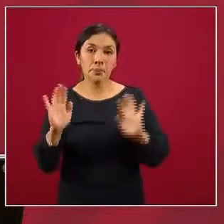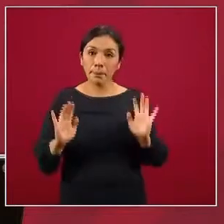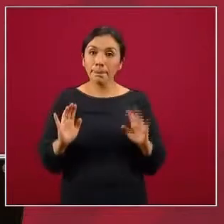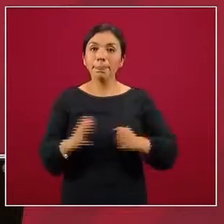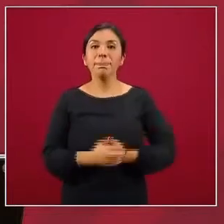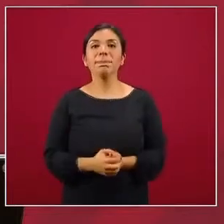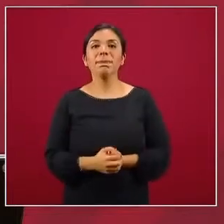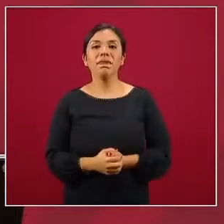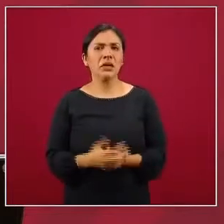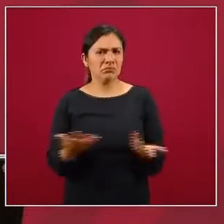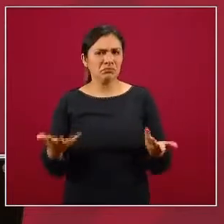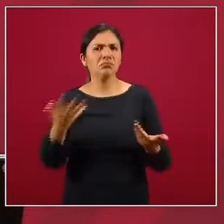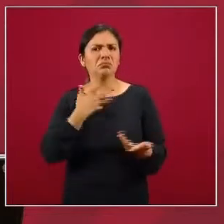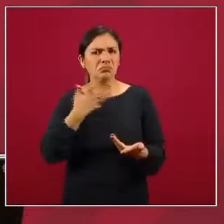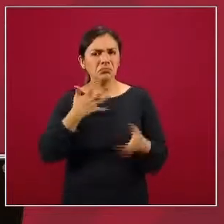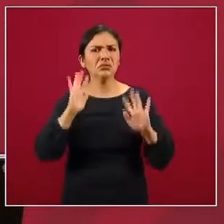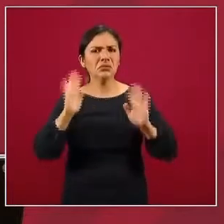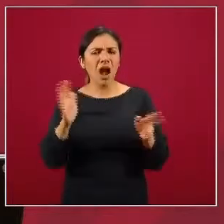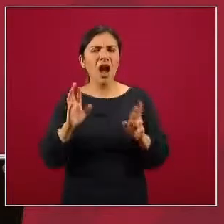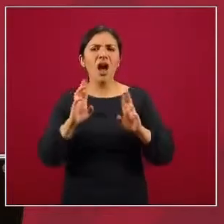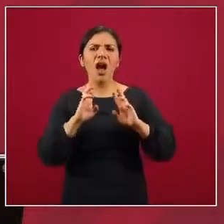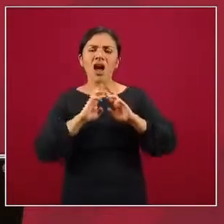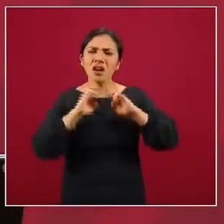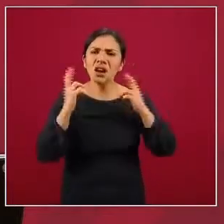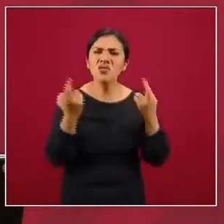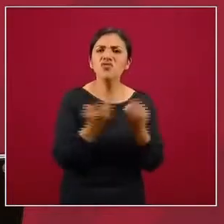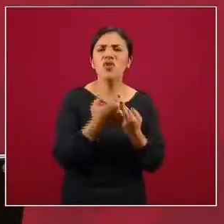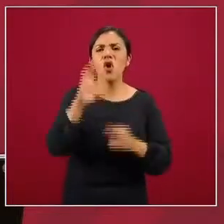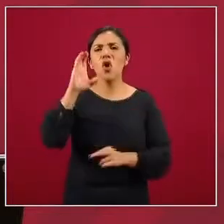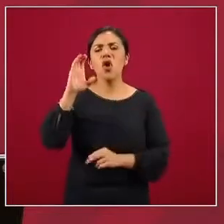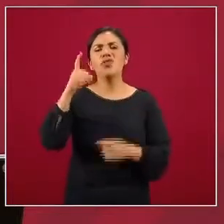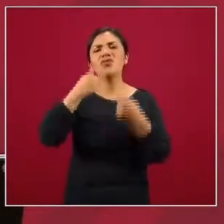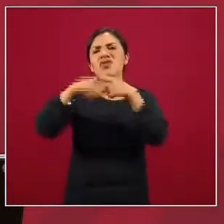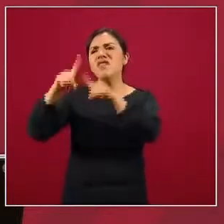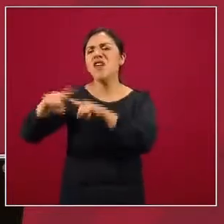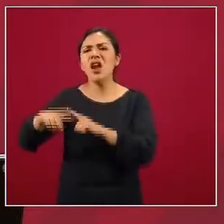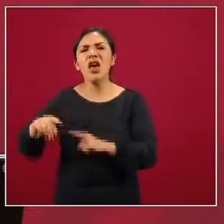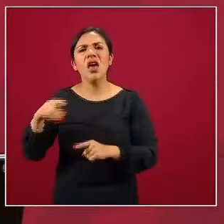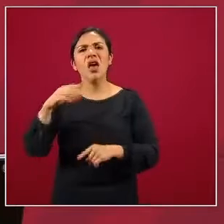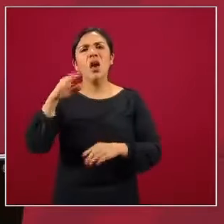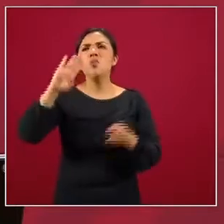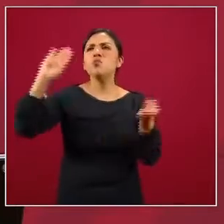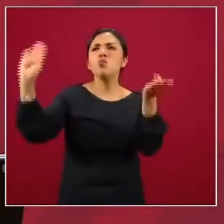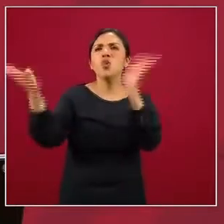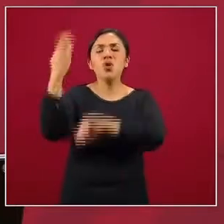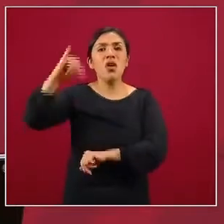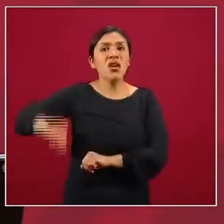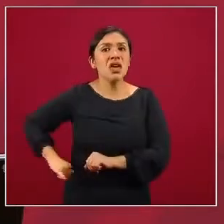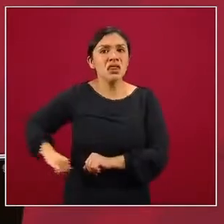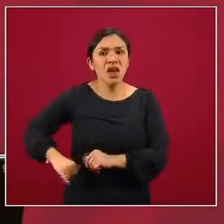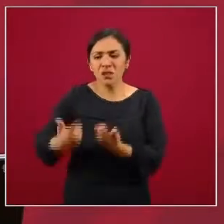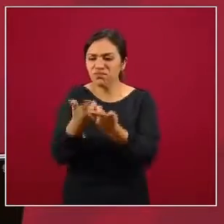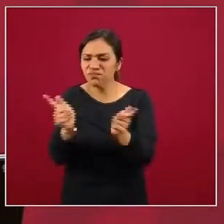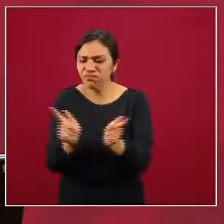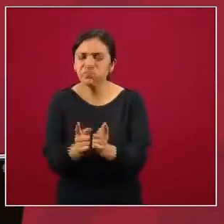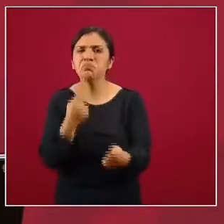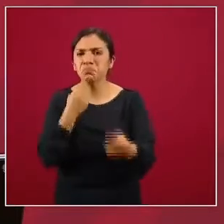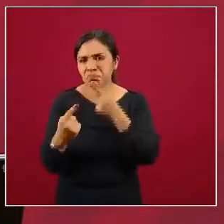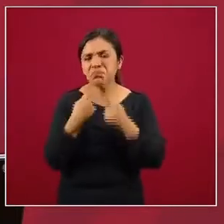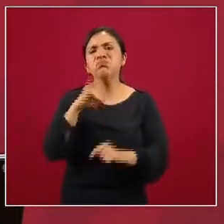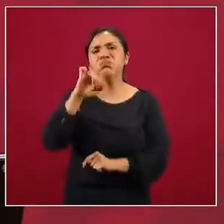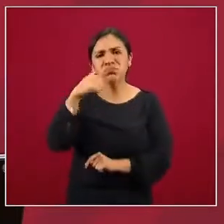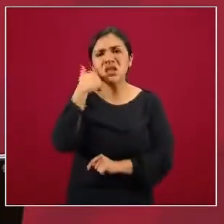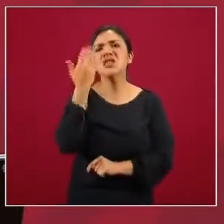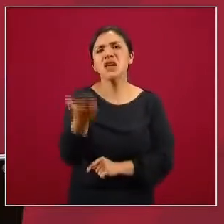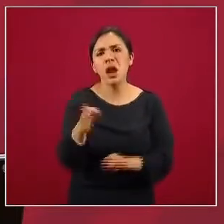Entonces, se han formado distintos consorcios mundiales en donde existe la colaboración